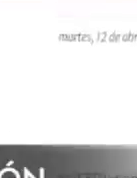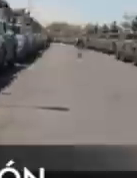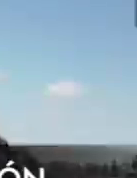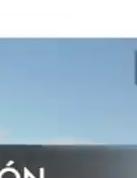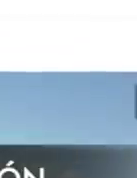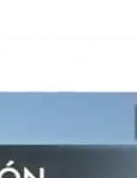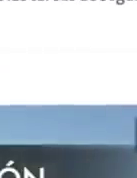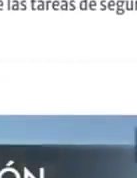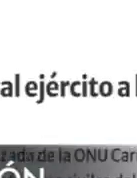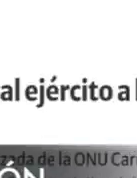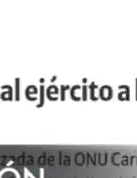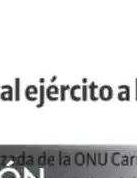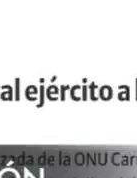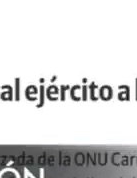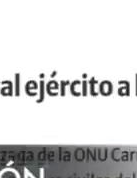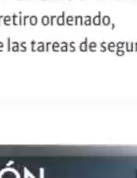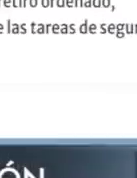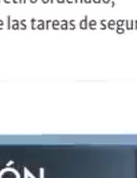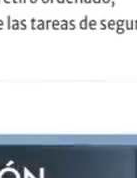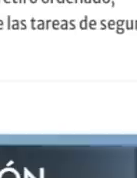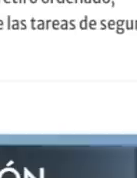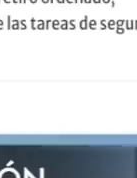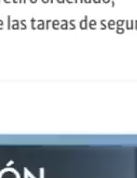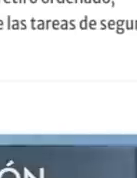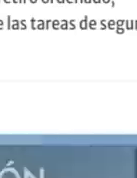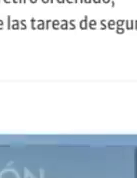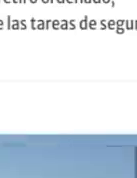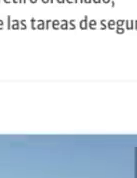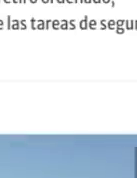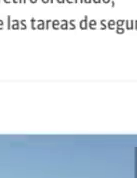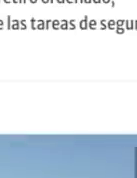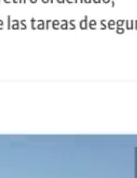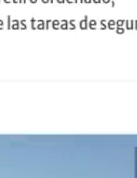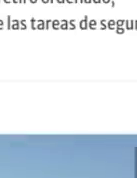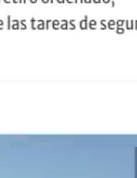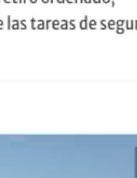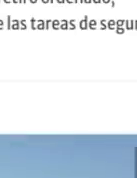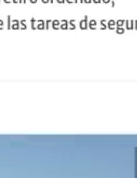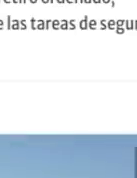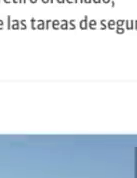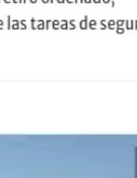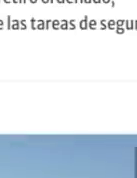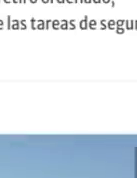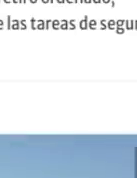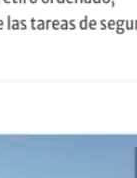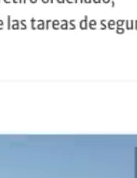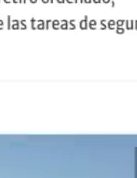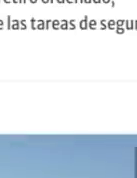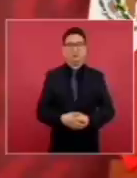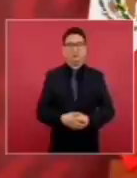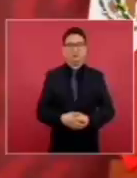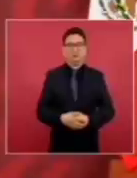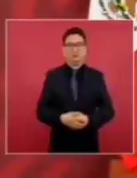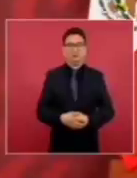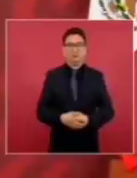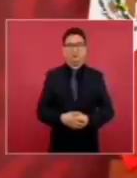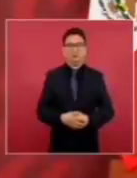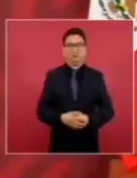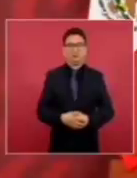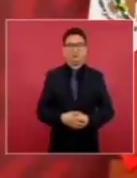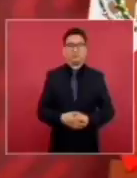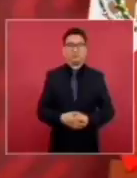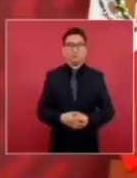la onu lo llama delincuente y urge a méxico a regresar el ejército a los cuarteles y